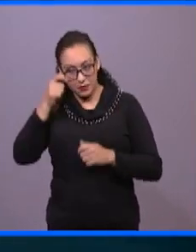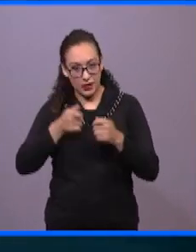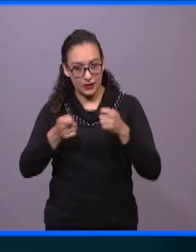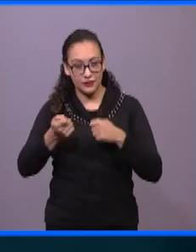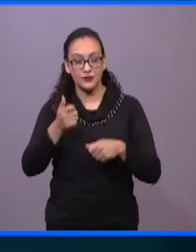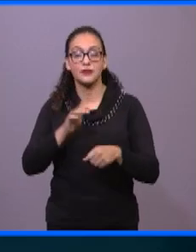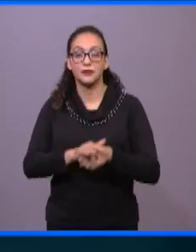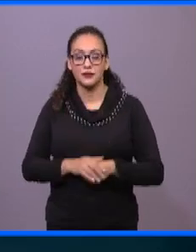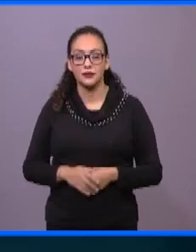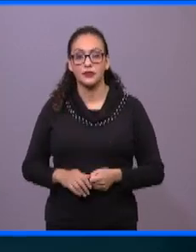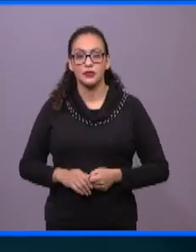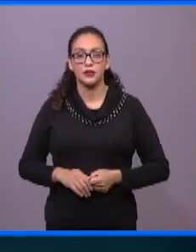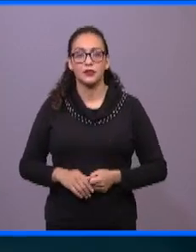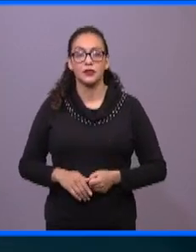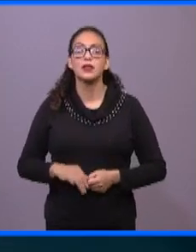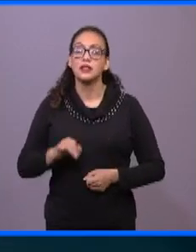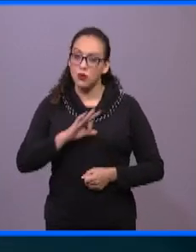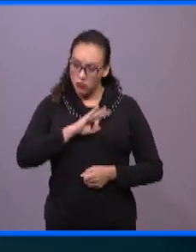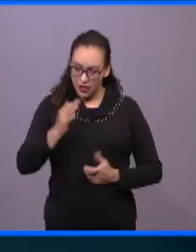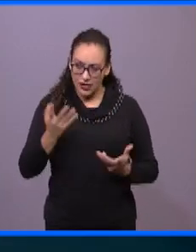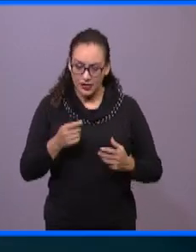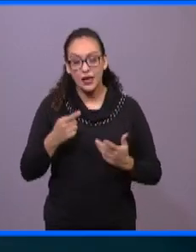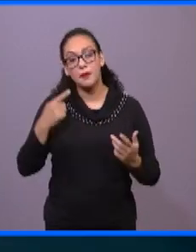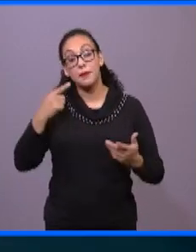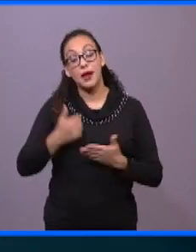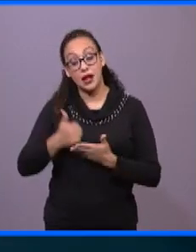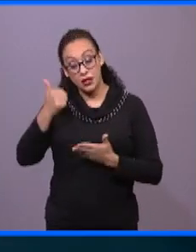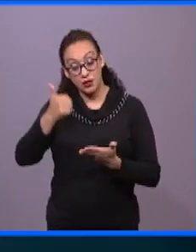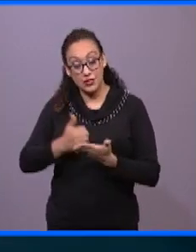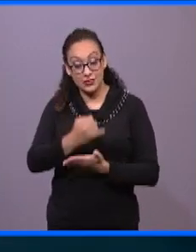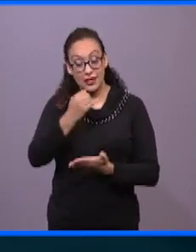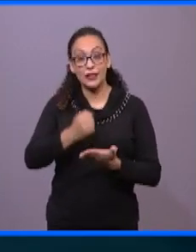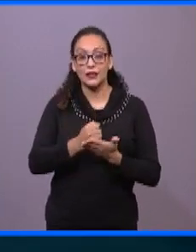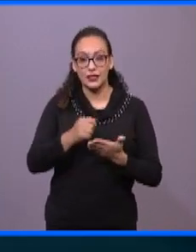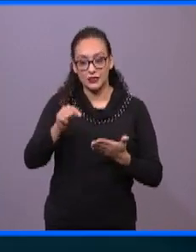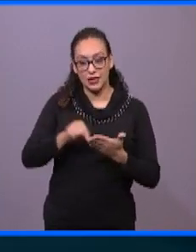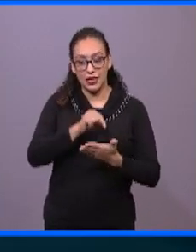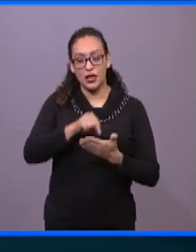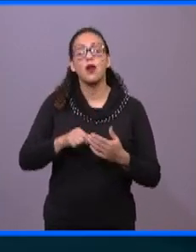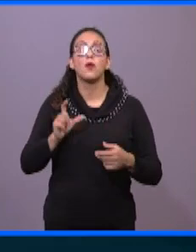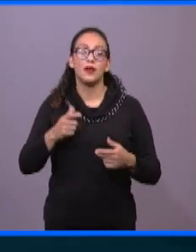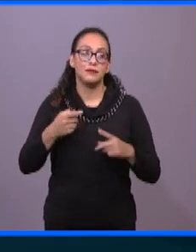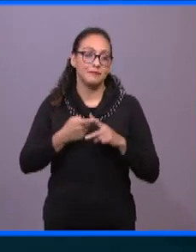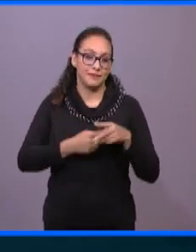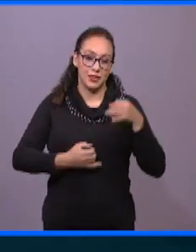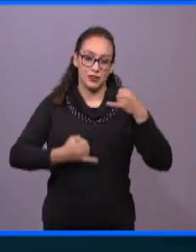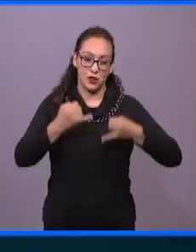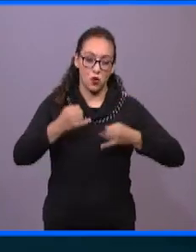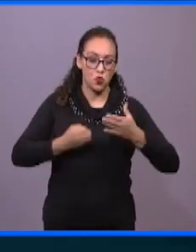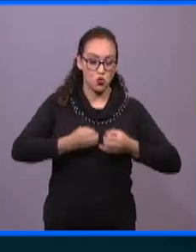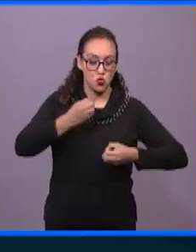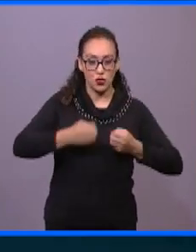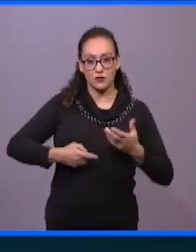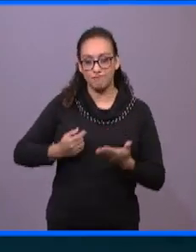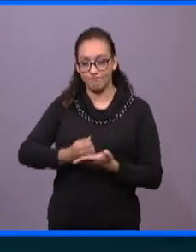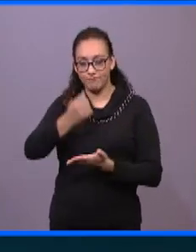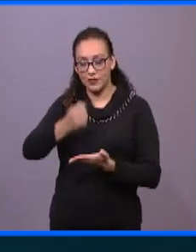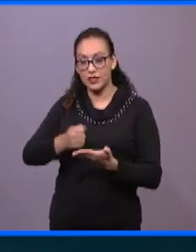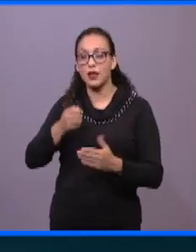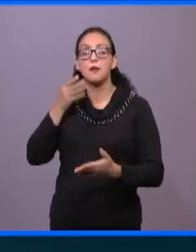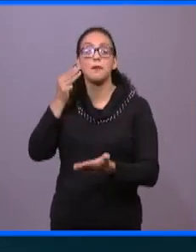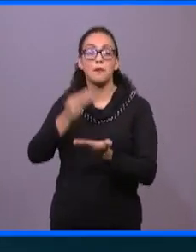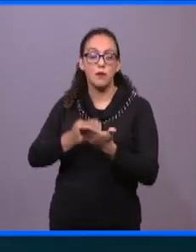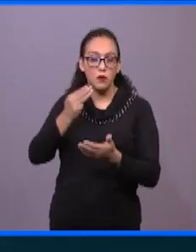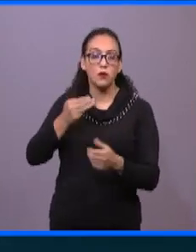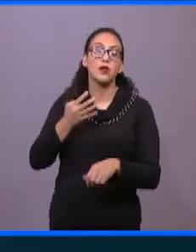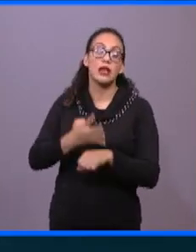Administrativo. Es procedente para combatir sentencias de nulidad dictadas en juicios promovidos contra resoluciones que impongan sanciones